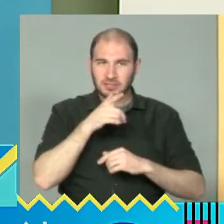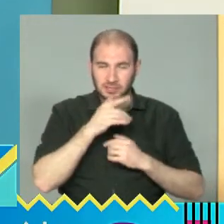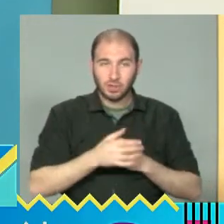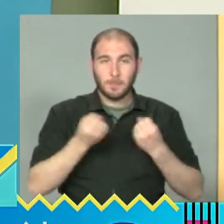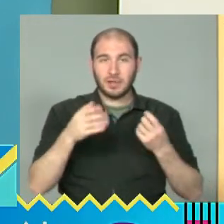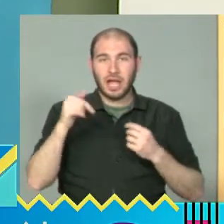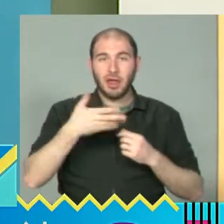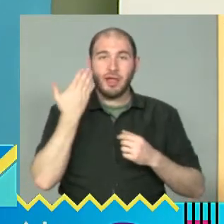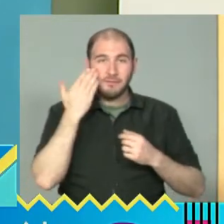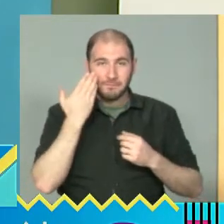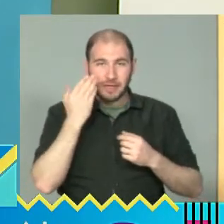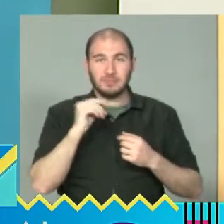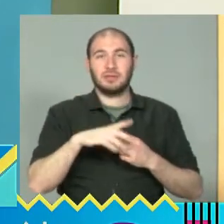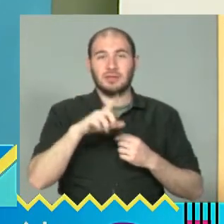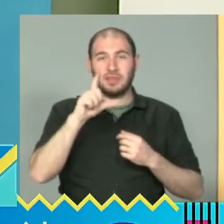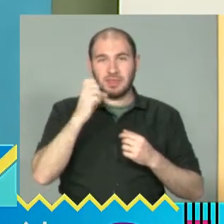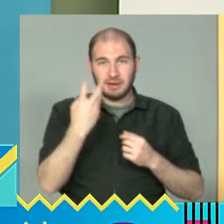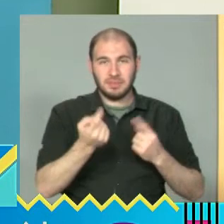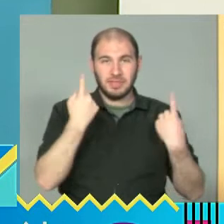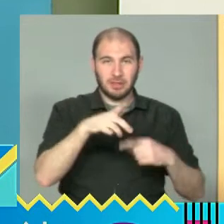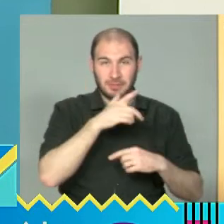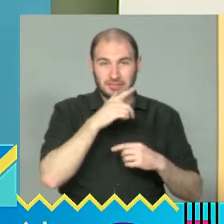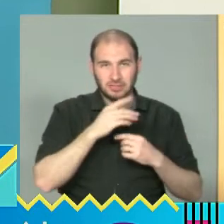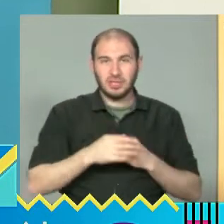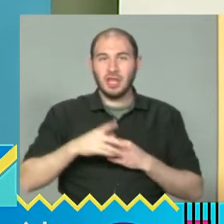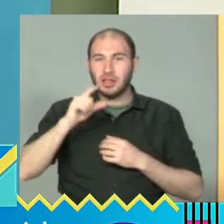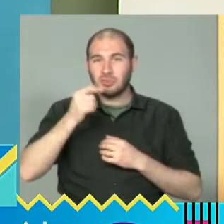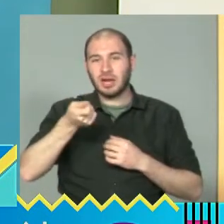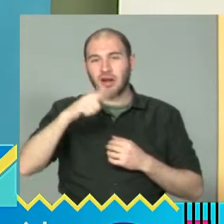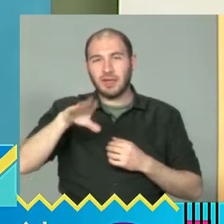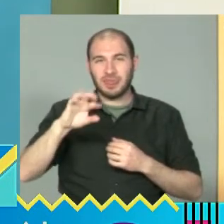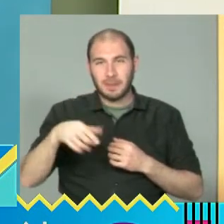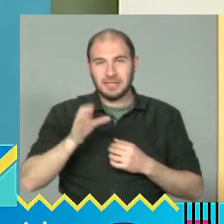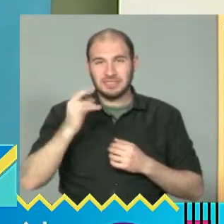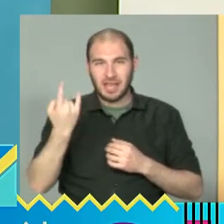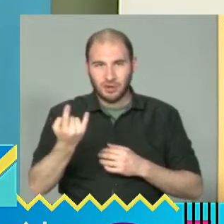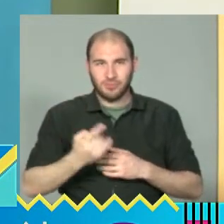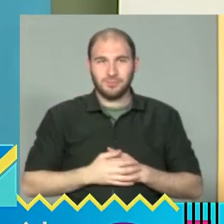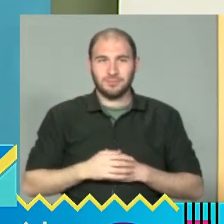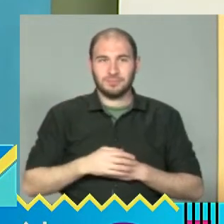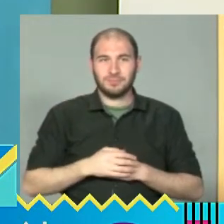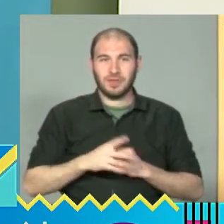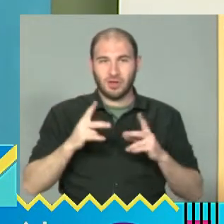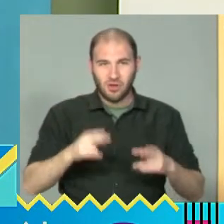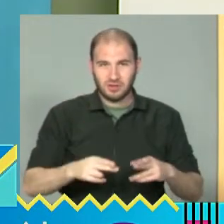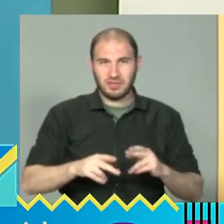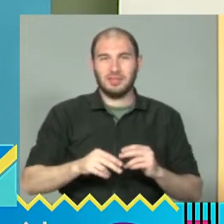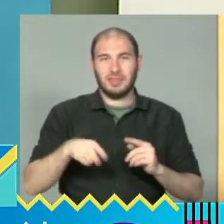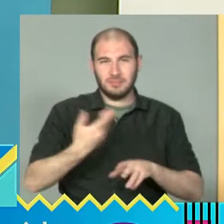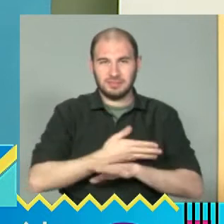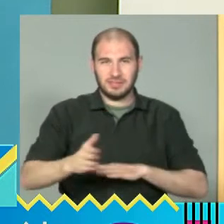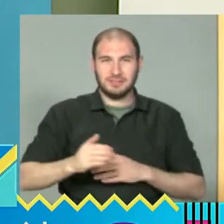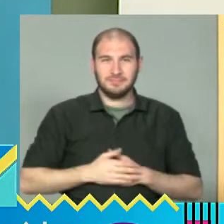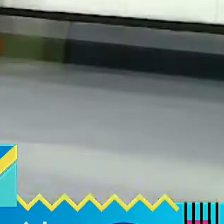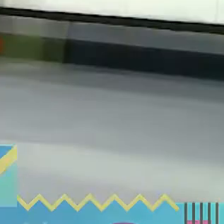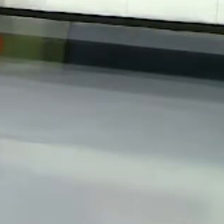porque estamos en redes sociales, estamos en Facebook y en Instagram como Distintos Parecidos y en Twitter como @dpcienalú. Nos vamos a un corte, pero enseguida continuamos